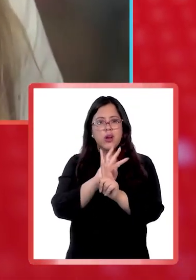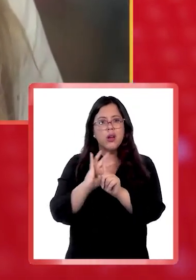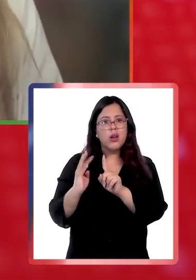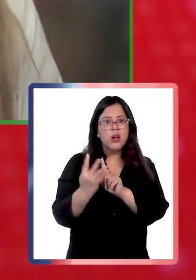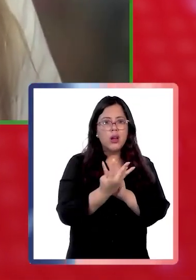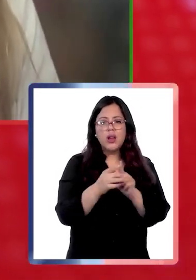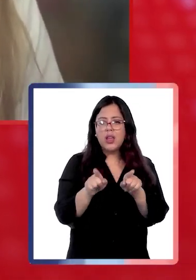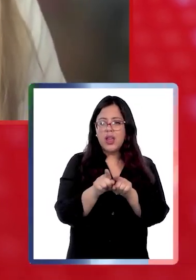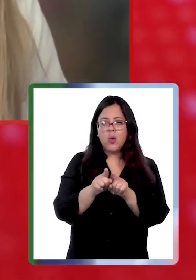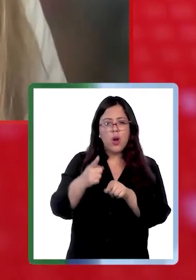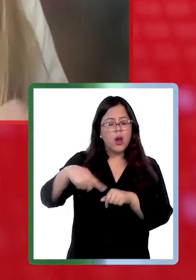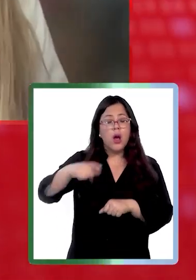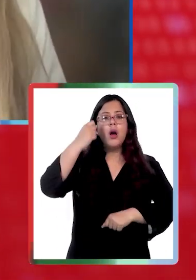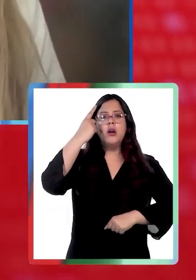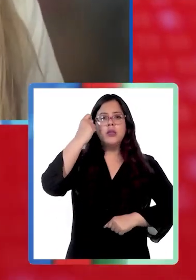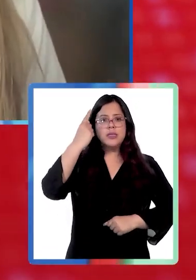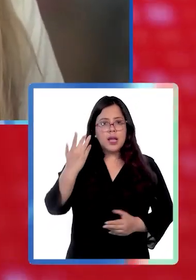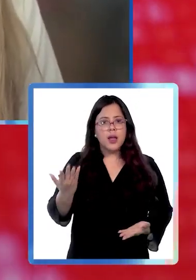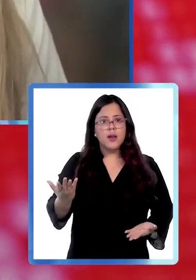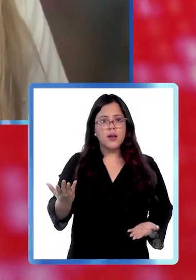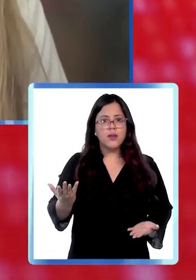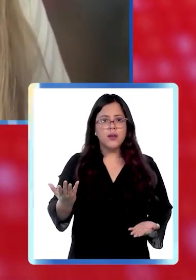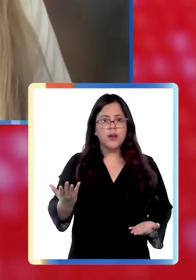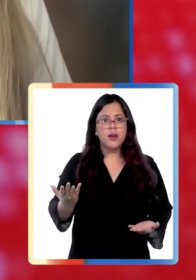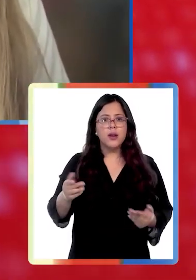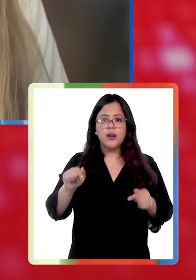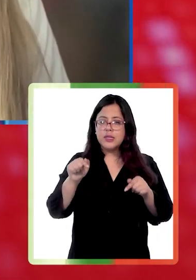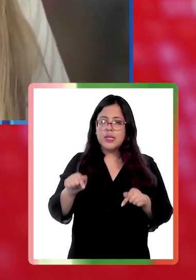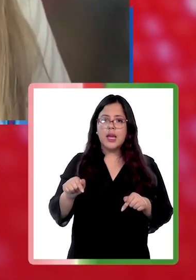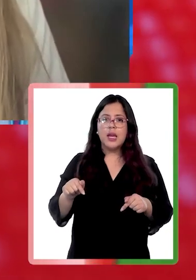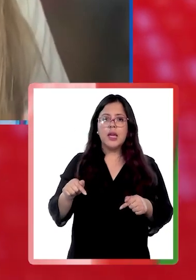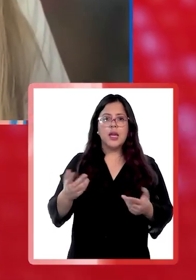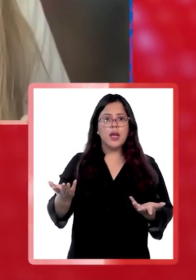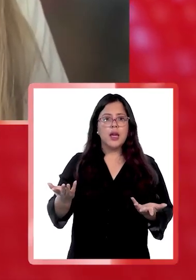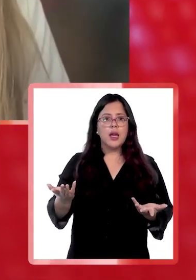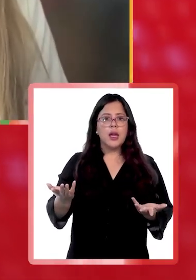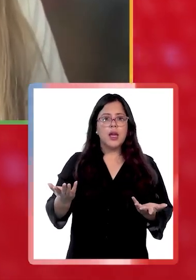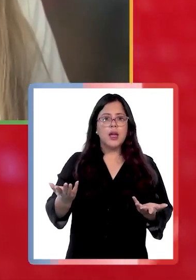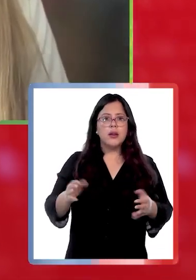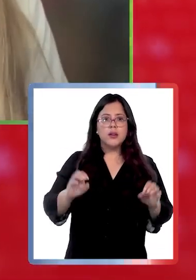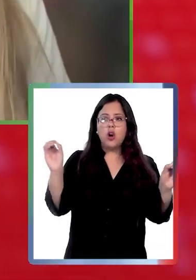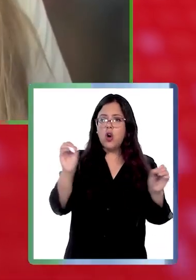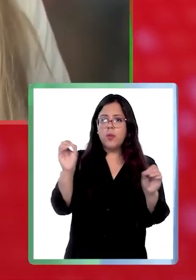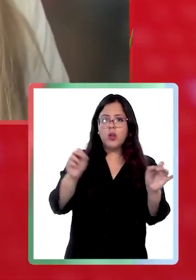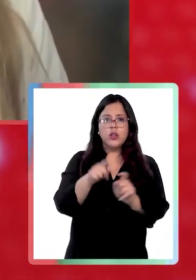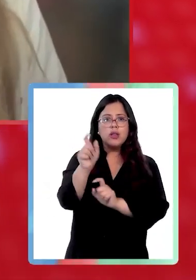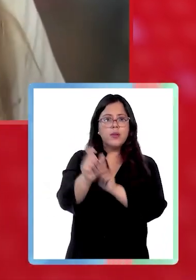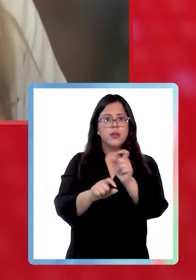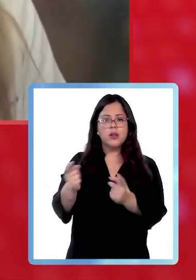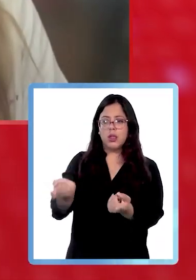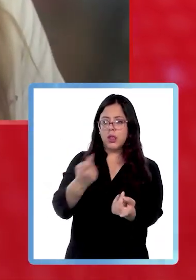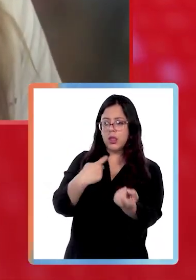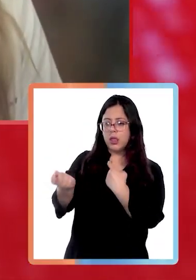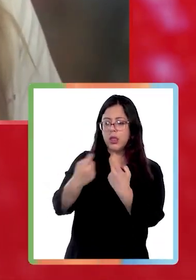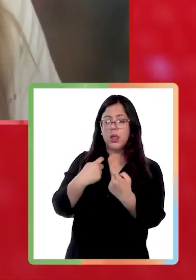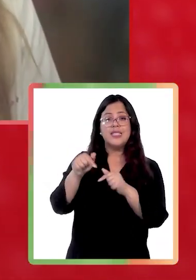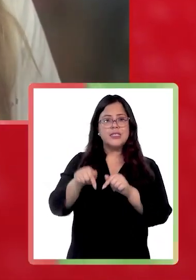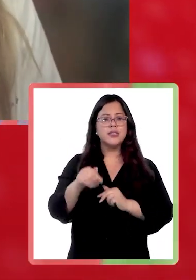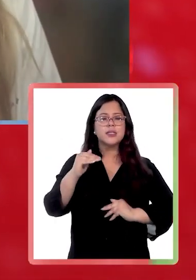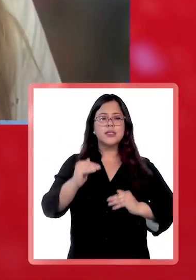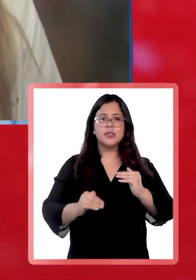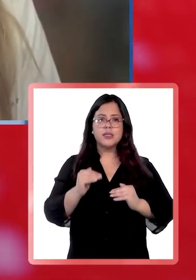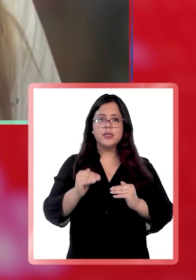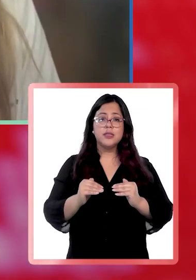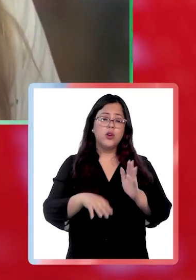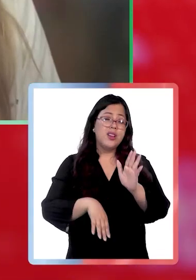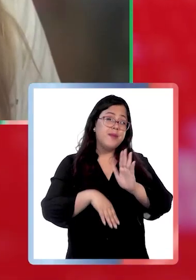alguien cercano, finalmente igual el entorno se termina enterando y quedo a disposición de la opinión del grupo.